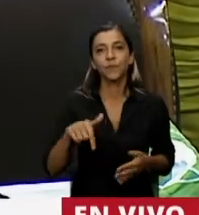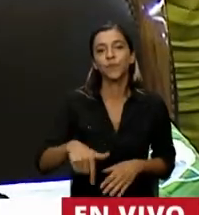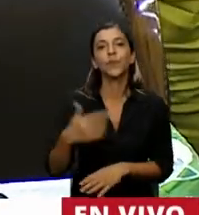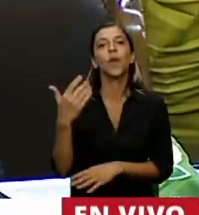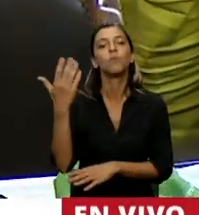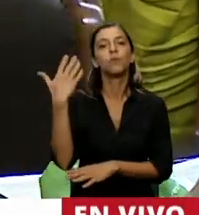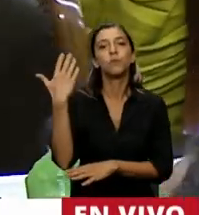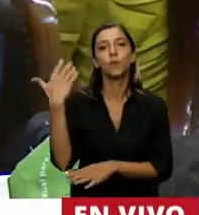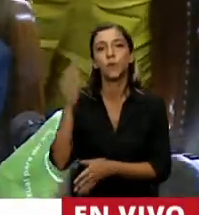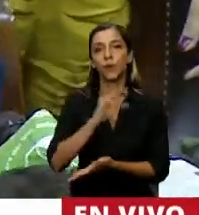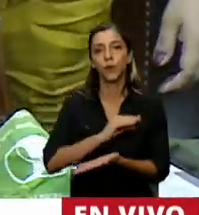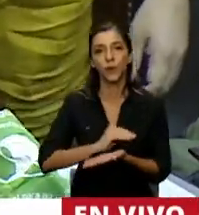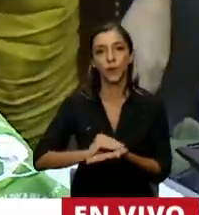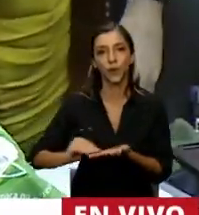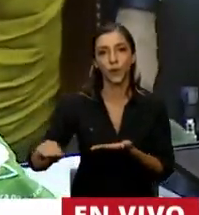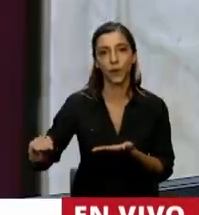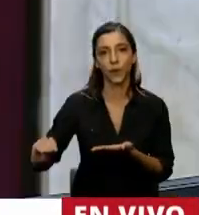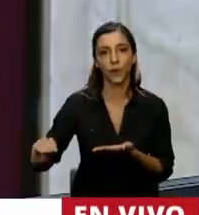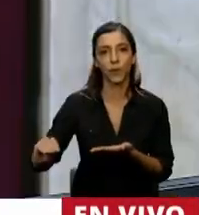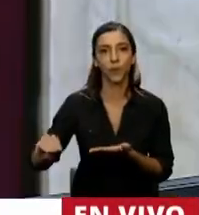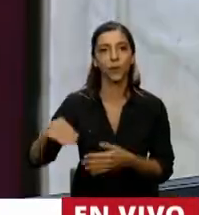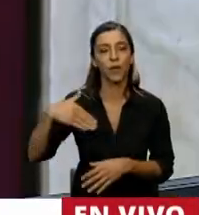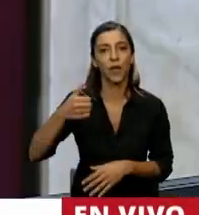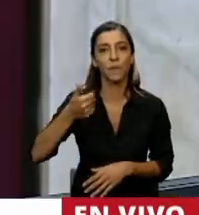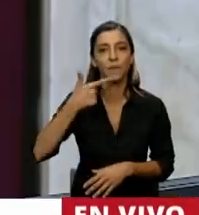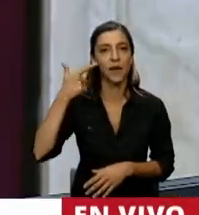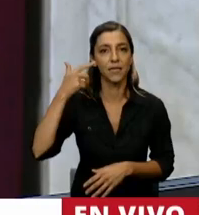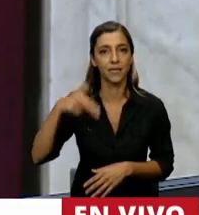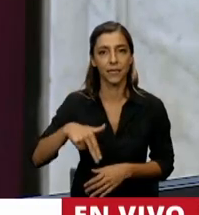En el uso de la palabra, la diputada María Lucila Massim.